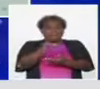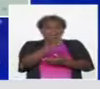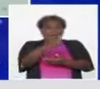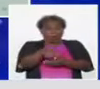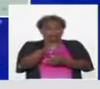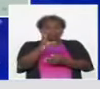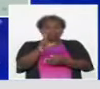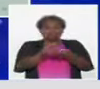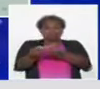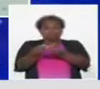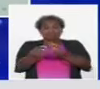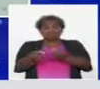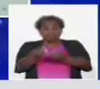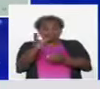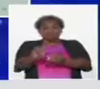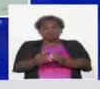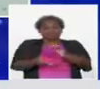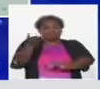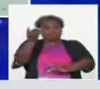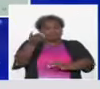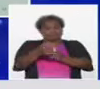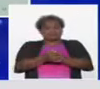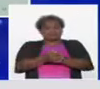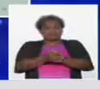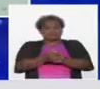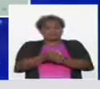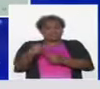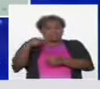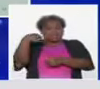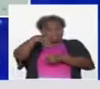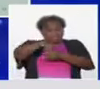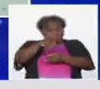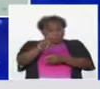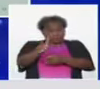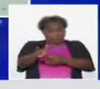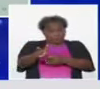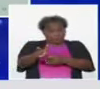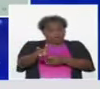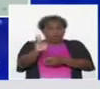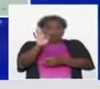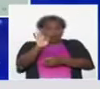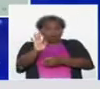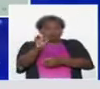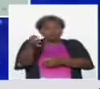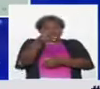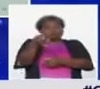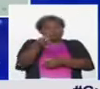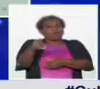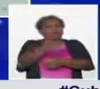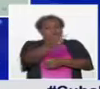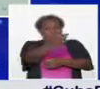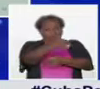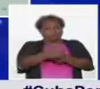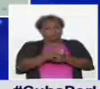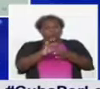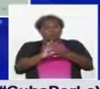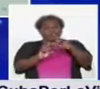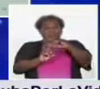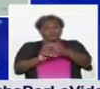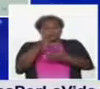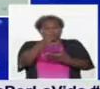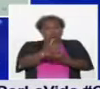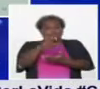casos. De hecho, ayer de los 12, 8 son del municipio de Baracoa. Guantánamo 2 y